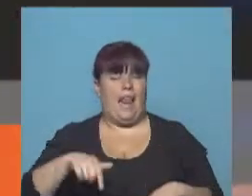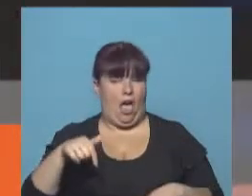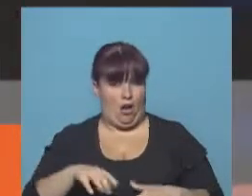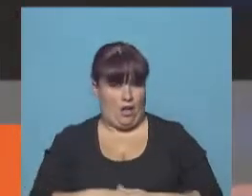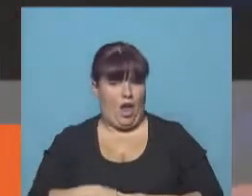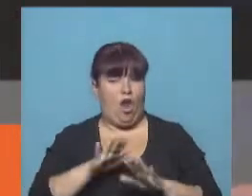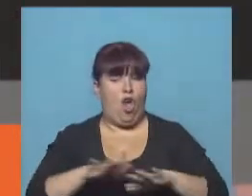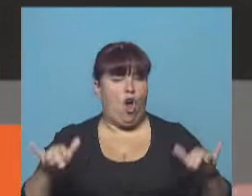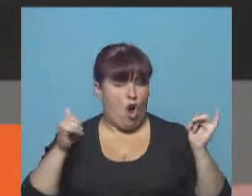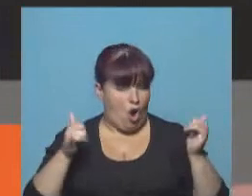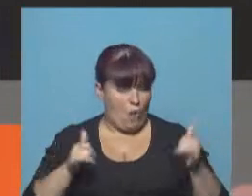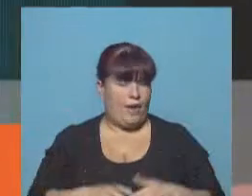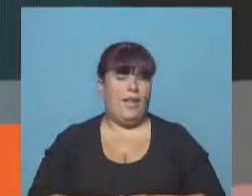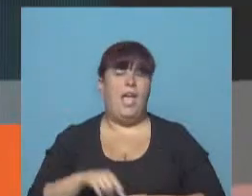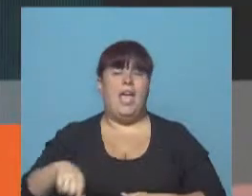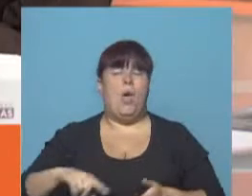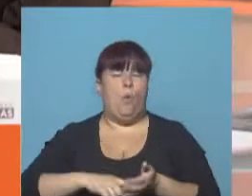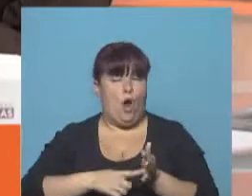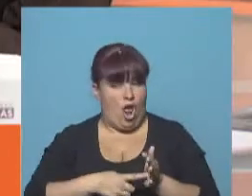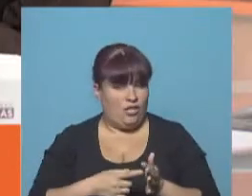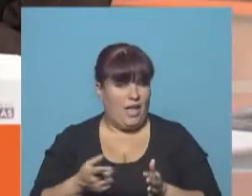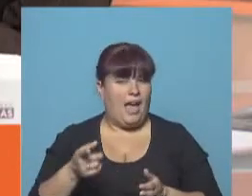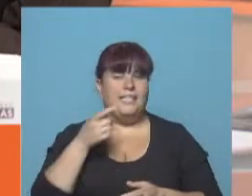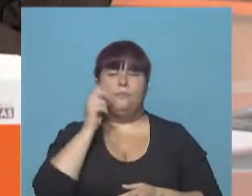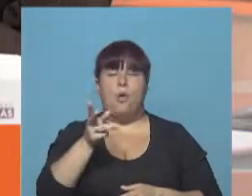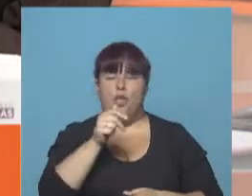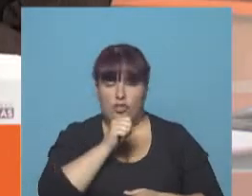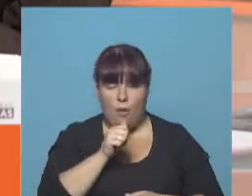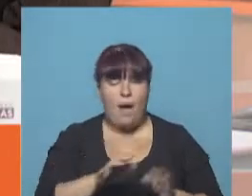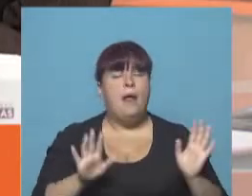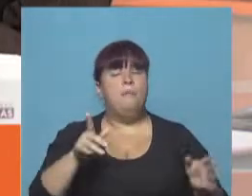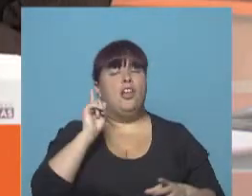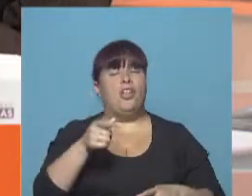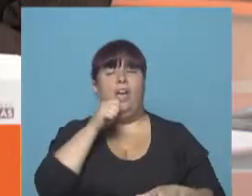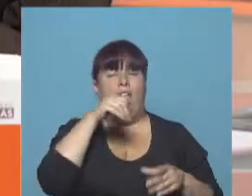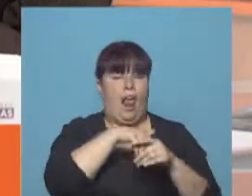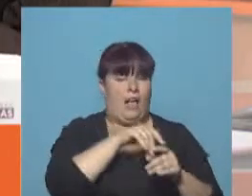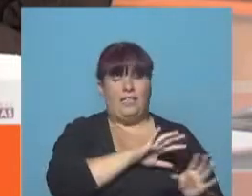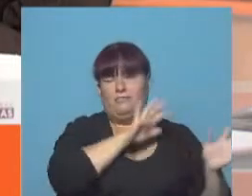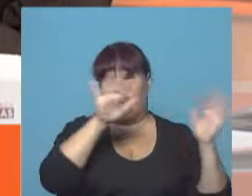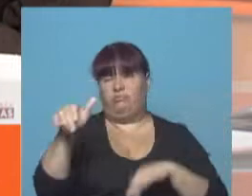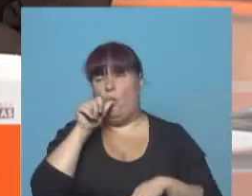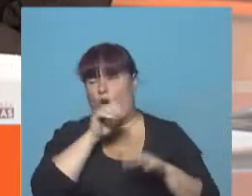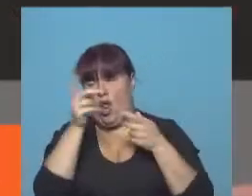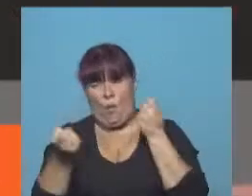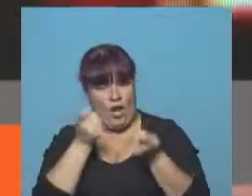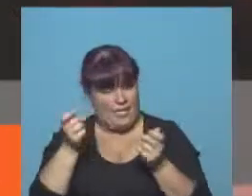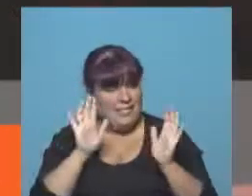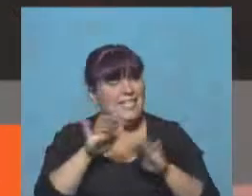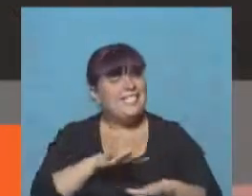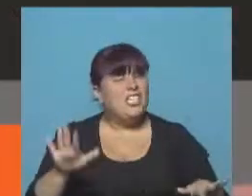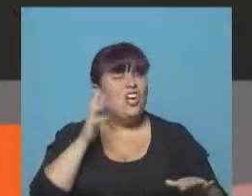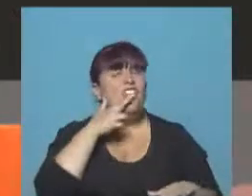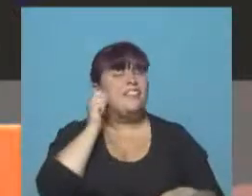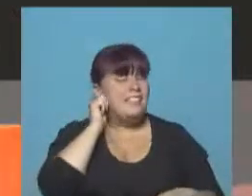ahora con los chicos más jóvenes, que en Buenos Aires no se les permite tomar, pero toman en las casas y van completamente tomados a los boliches. Estoy hablando de chicos